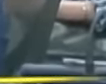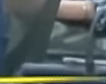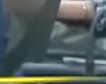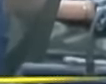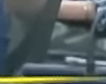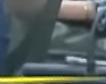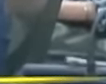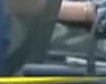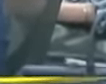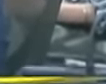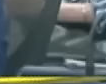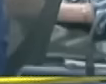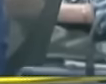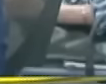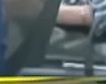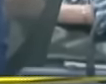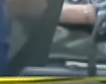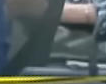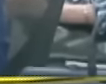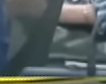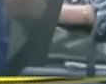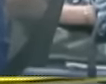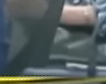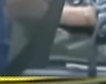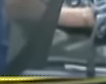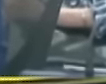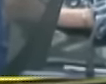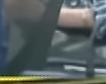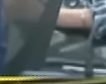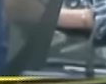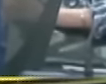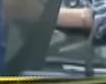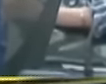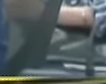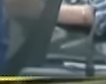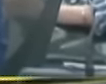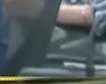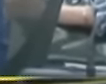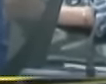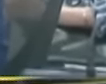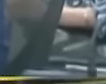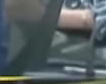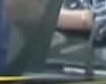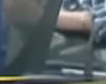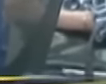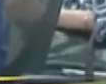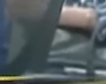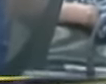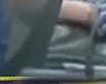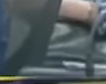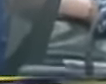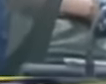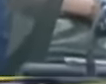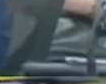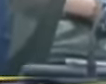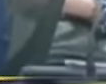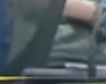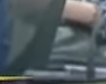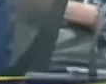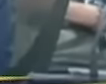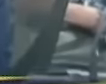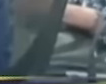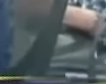cumbres. Se avanzó en la construcción de una arquitectura básica que vengo yo a